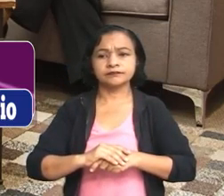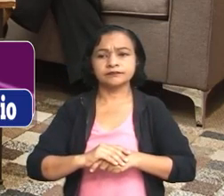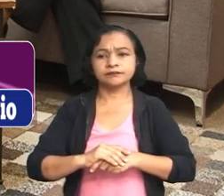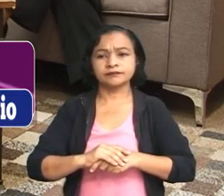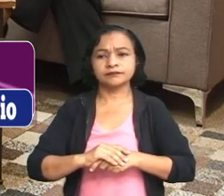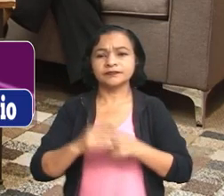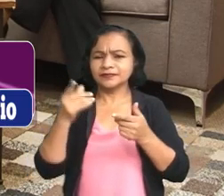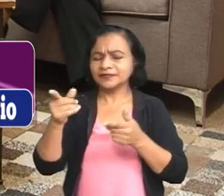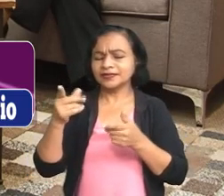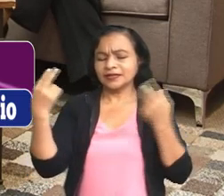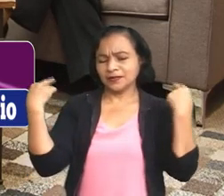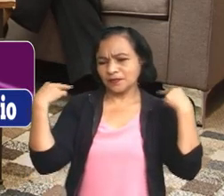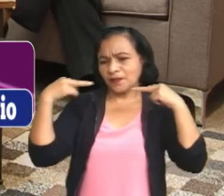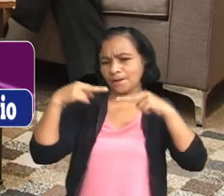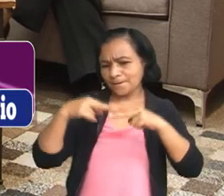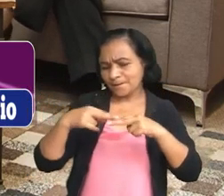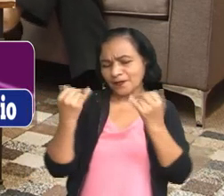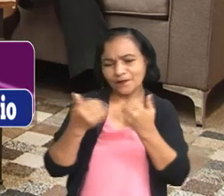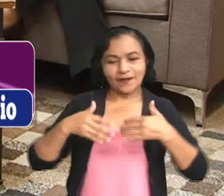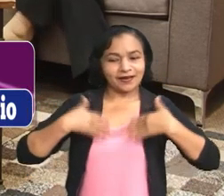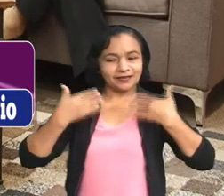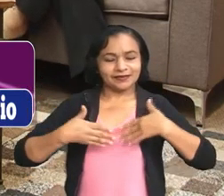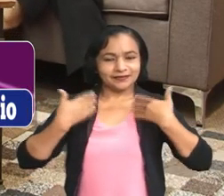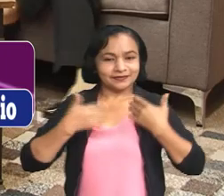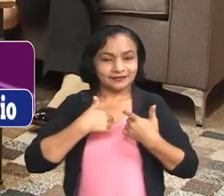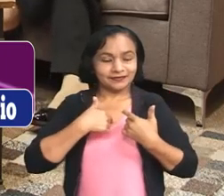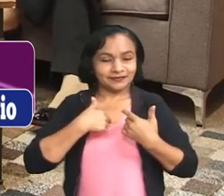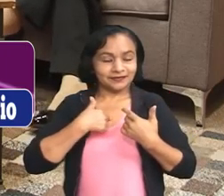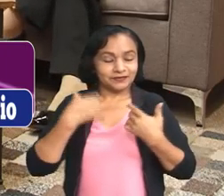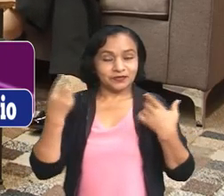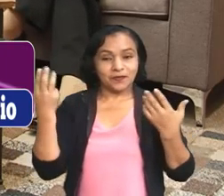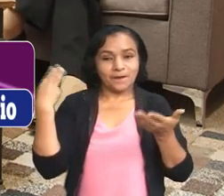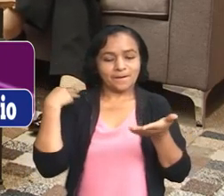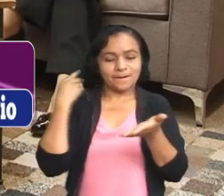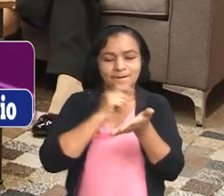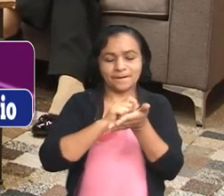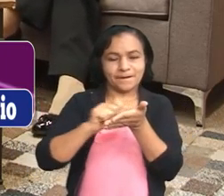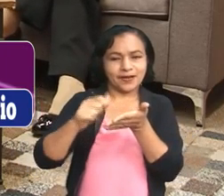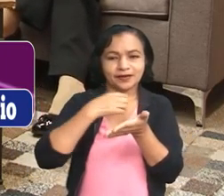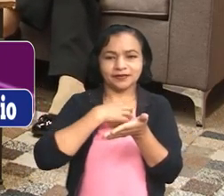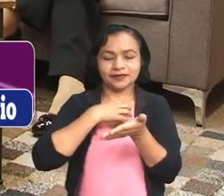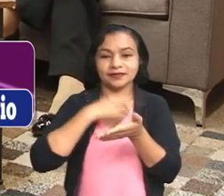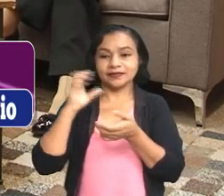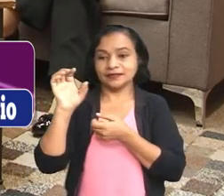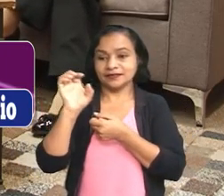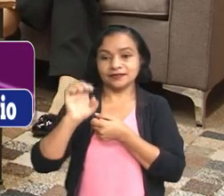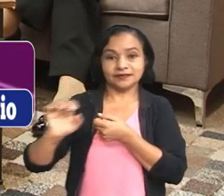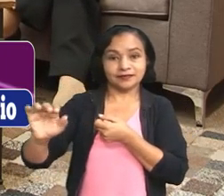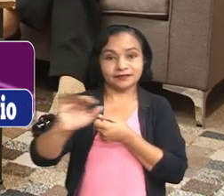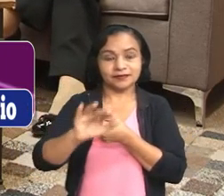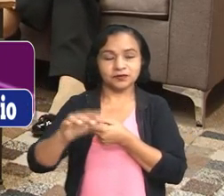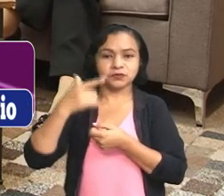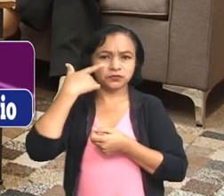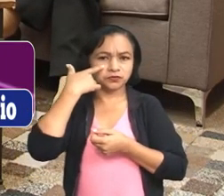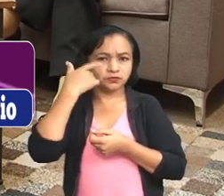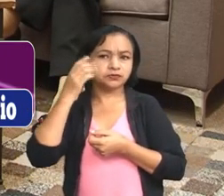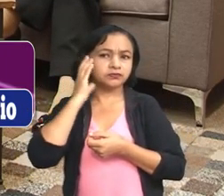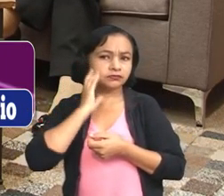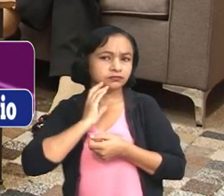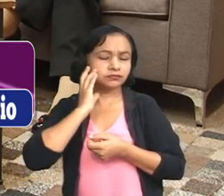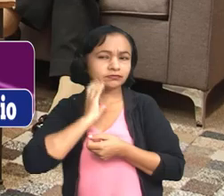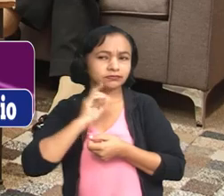entusiasma porque también es, sí, es maestra. Yo me entusiasmo mucho porque soy maestra. Bueno, y es que precisamente. Estelí, entonces ella tiene mucho conocimiento en la zona